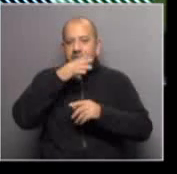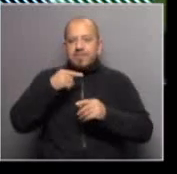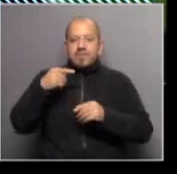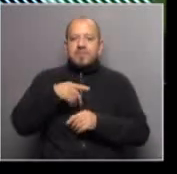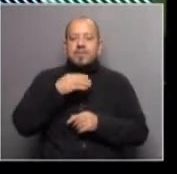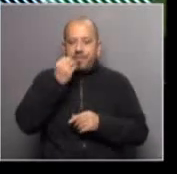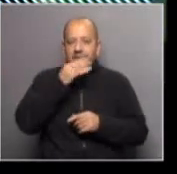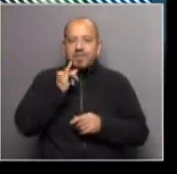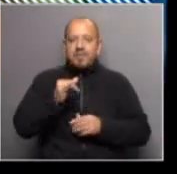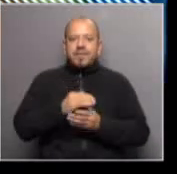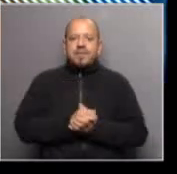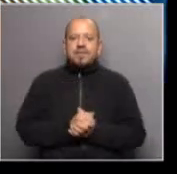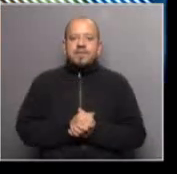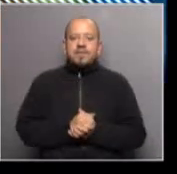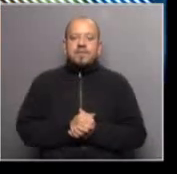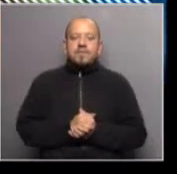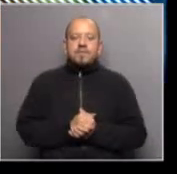mejor.